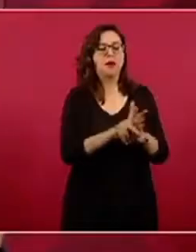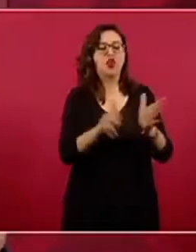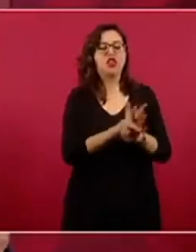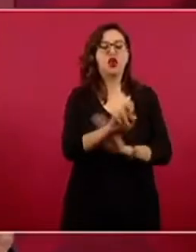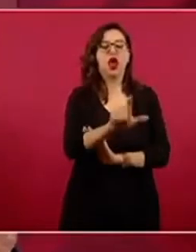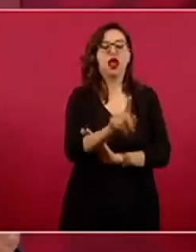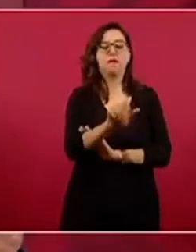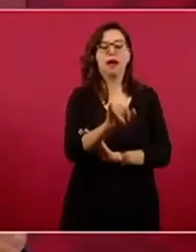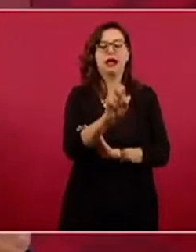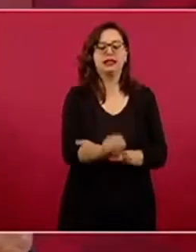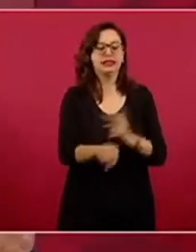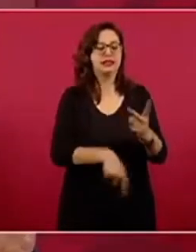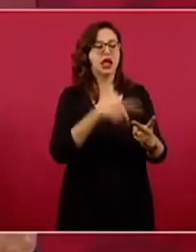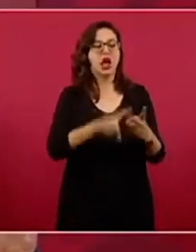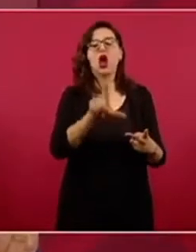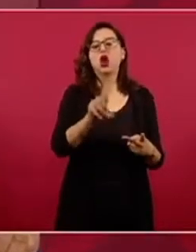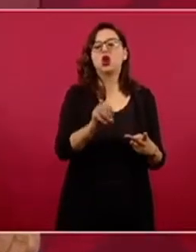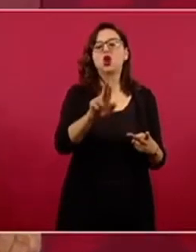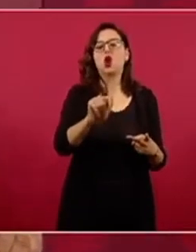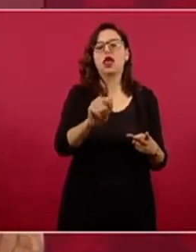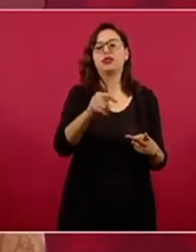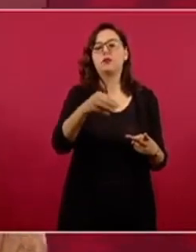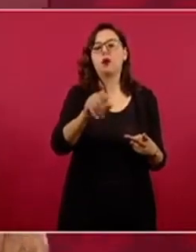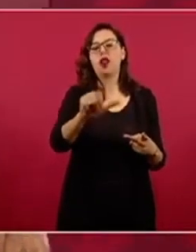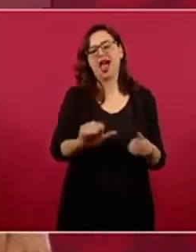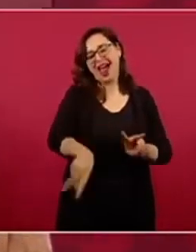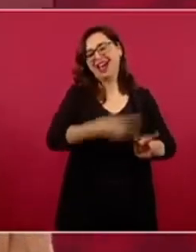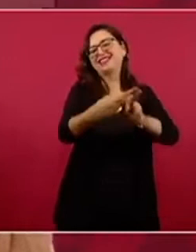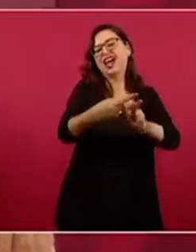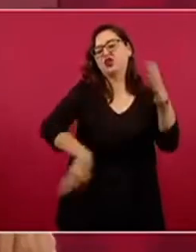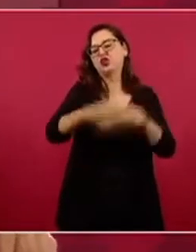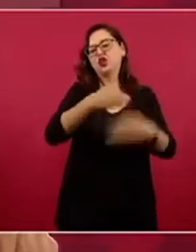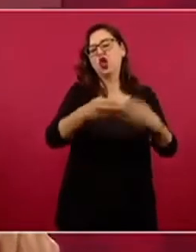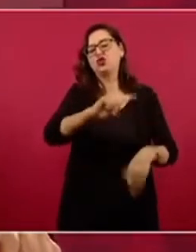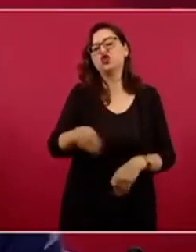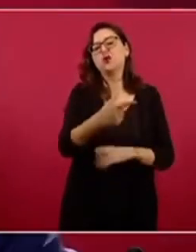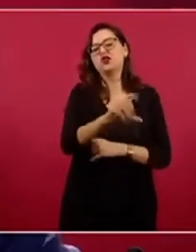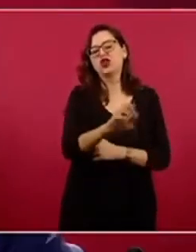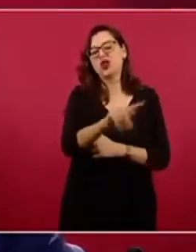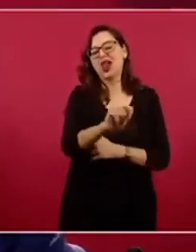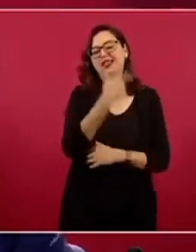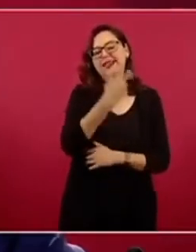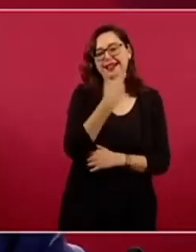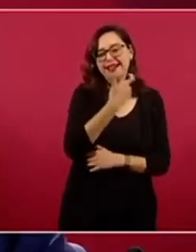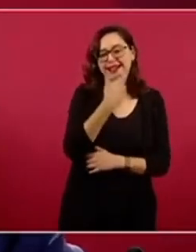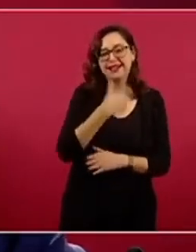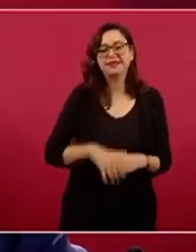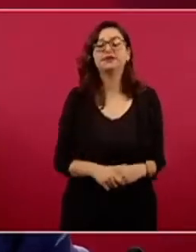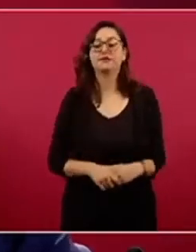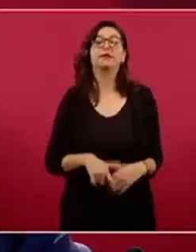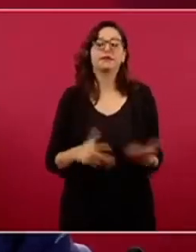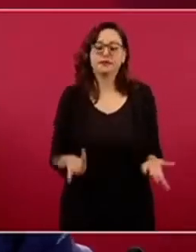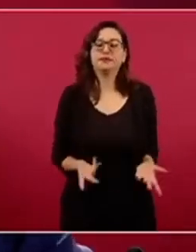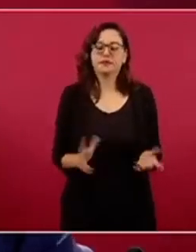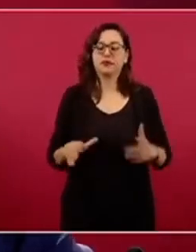Entonces, vamos a informar exactamente sobre toda